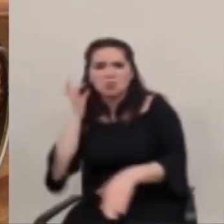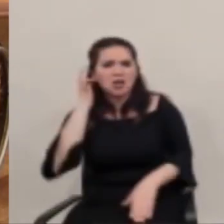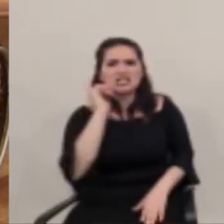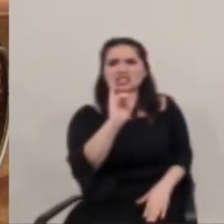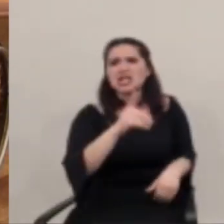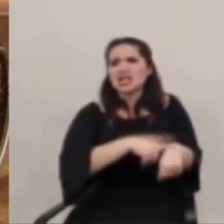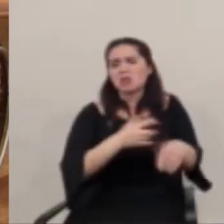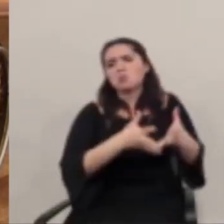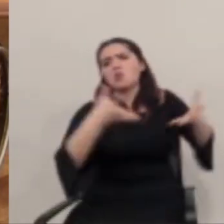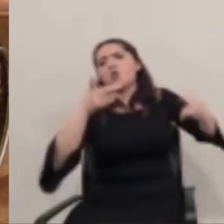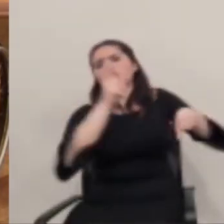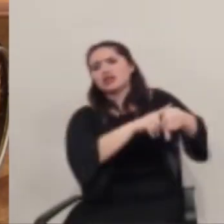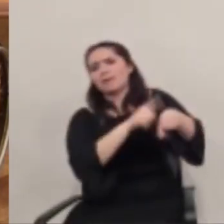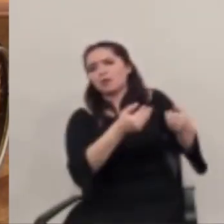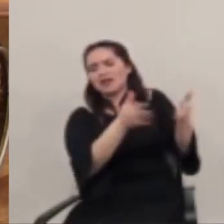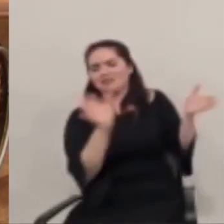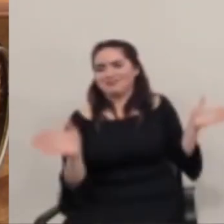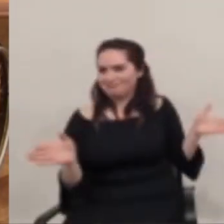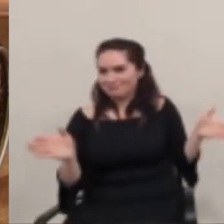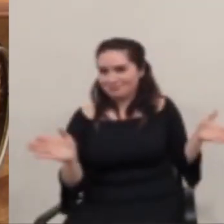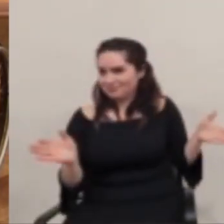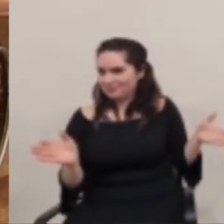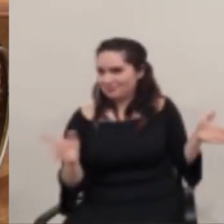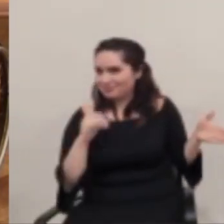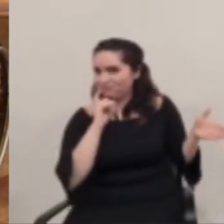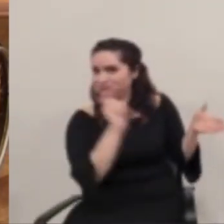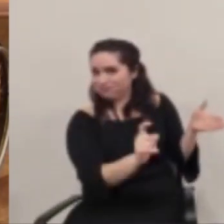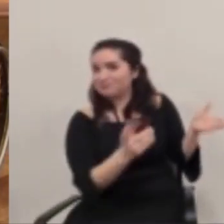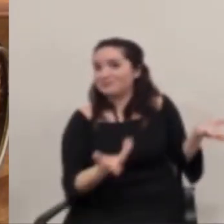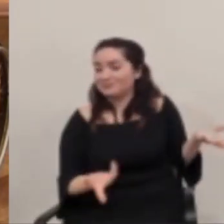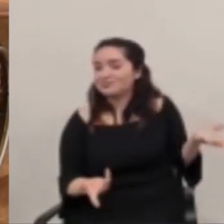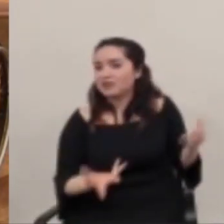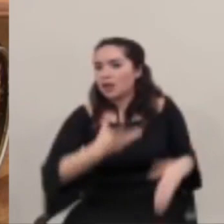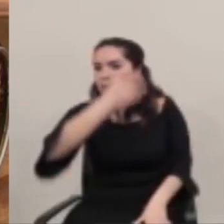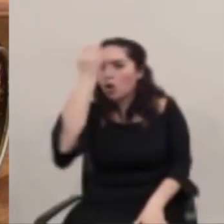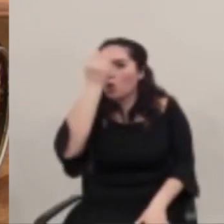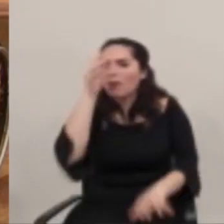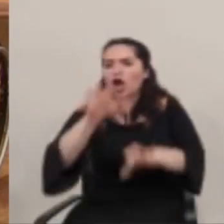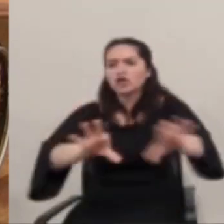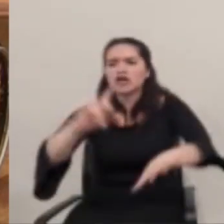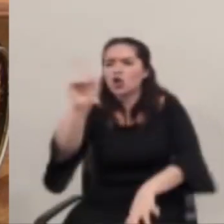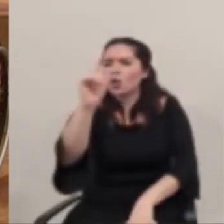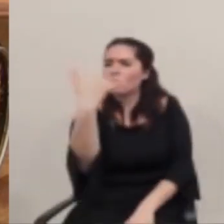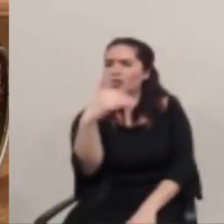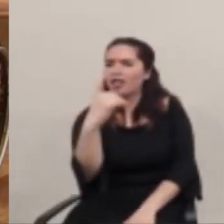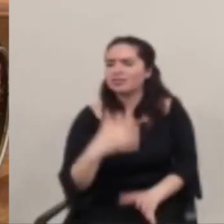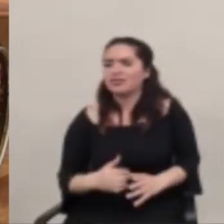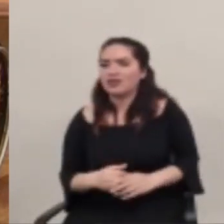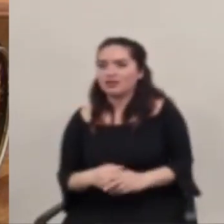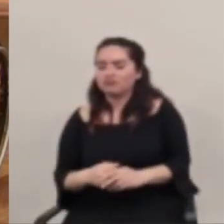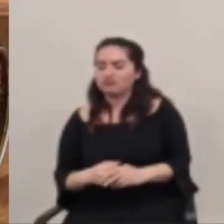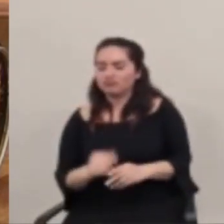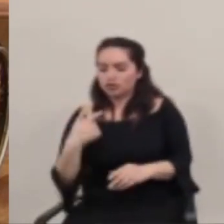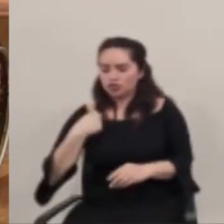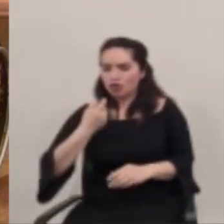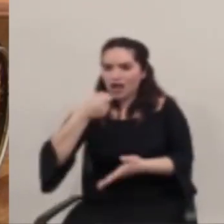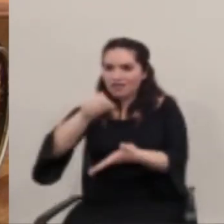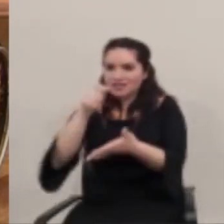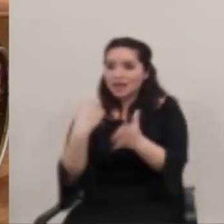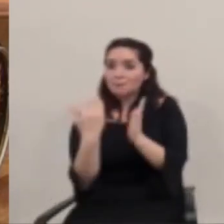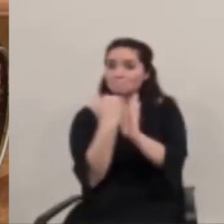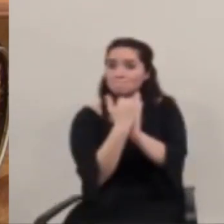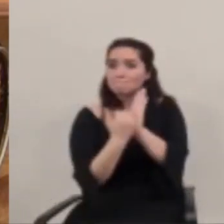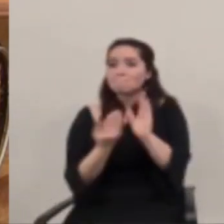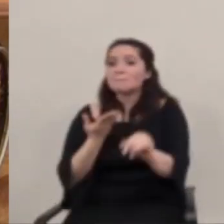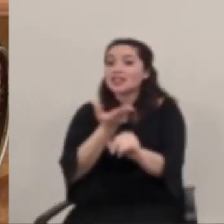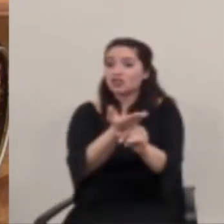Pero con mucho tiempo libre y preocupadas de cosas no tan importantes. Y me fui a revisar el petitorio. Habían